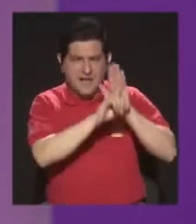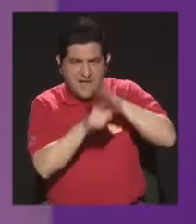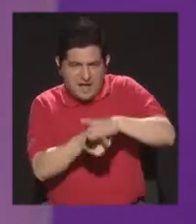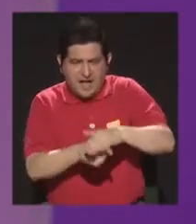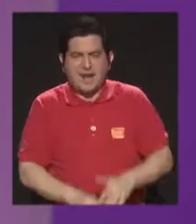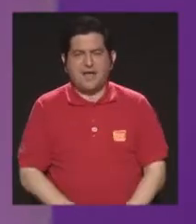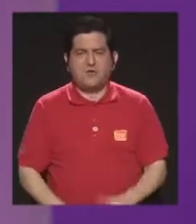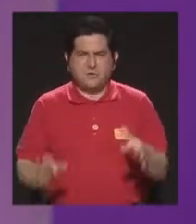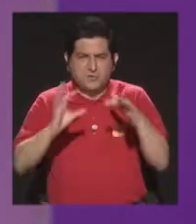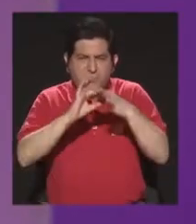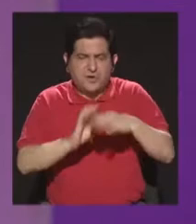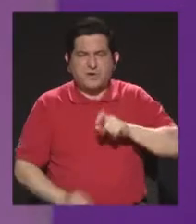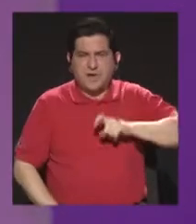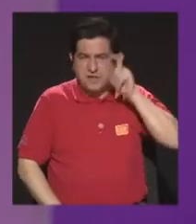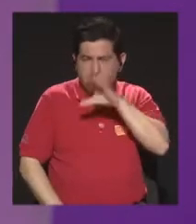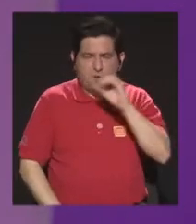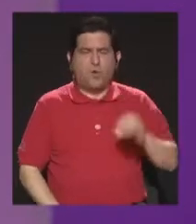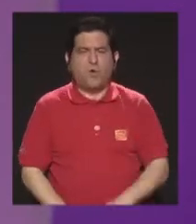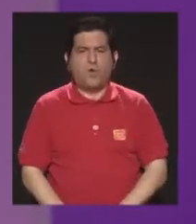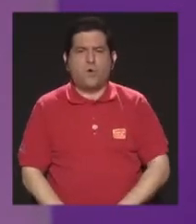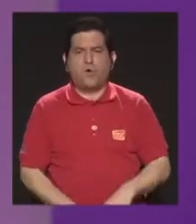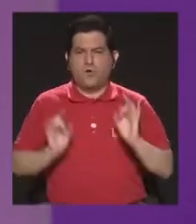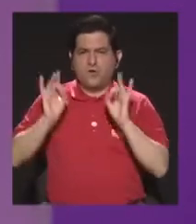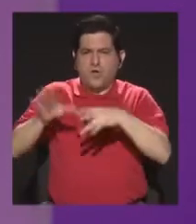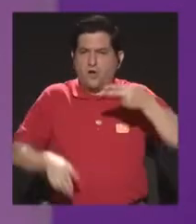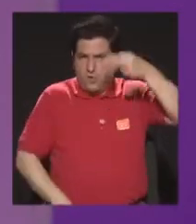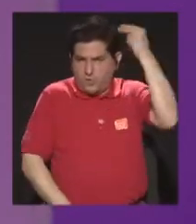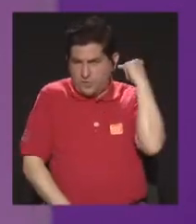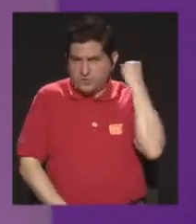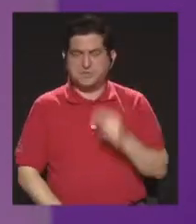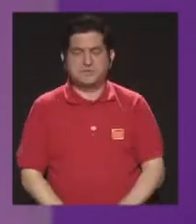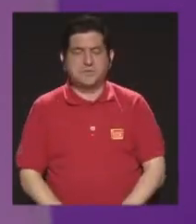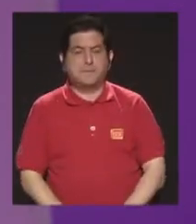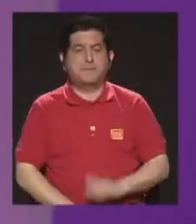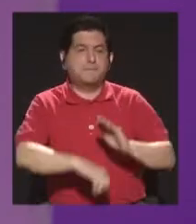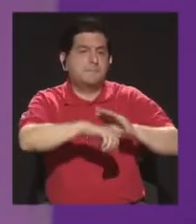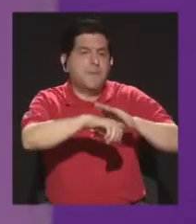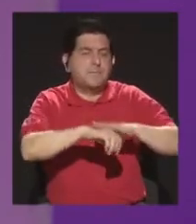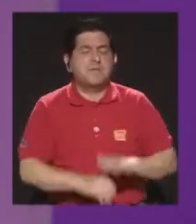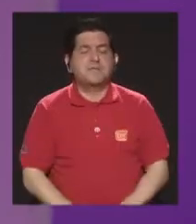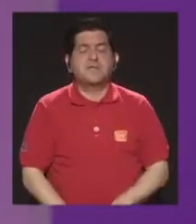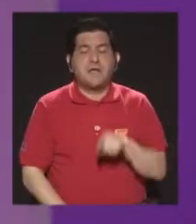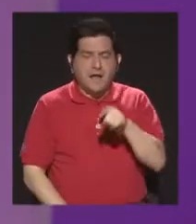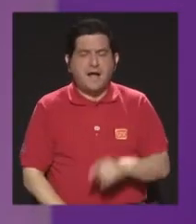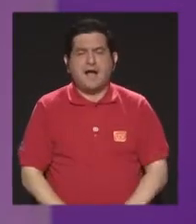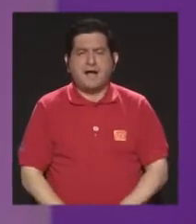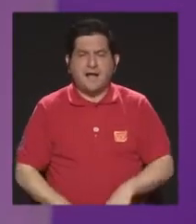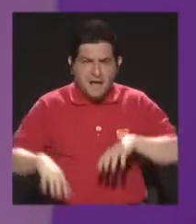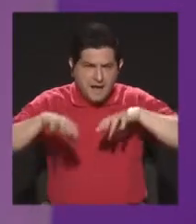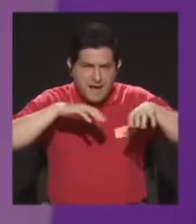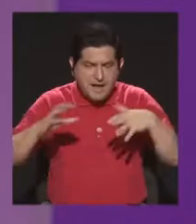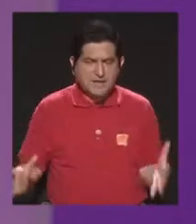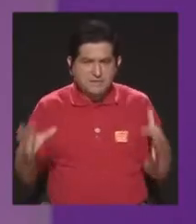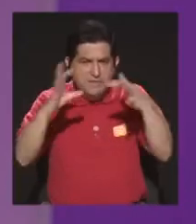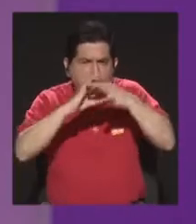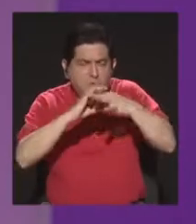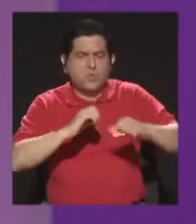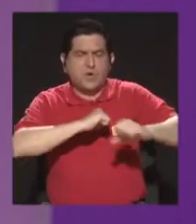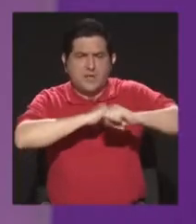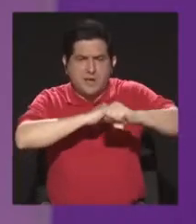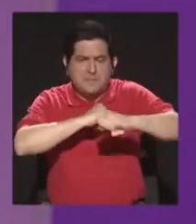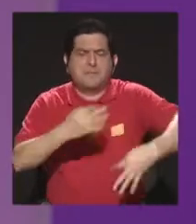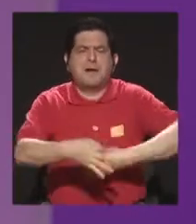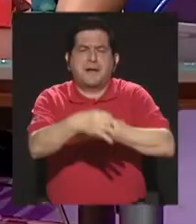como el lesbo y transfóbico. Entonces, nos permiten hacer movimientos orientados a eso, campañas,